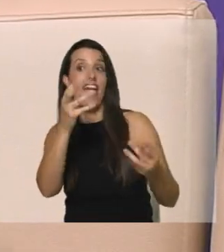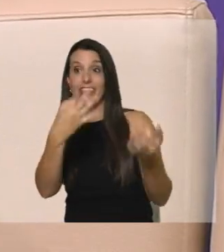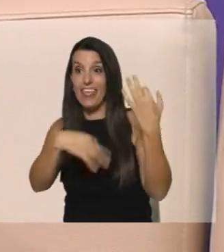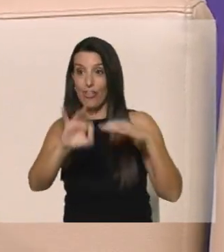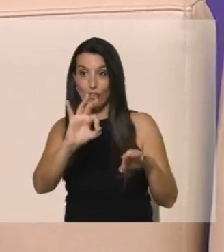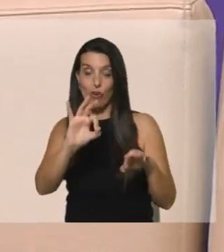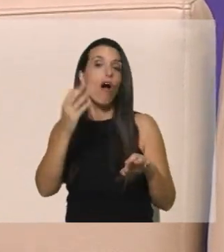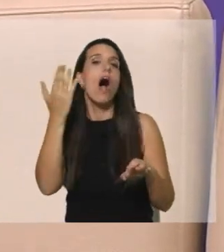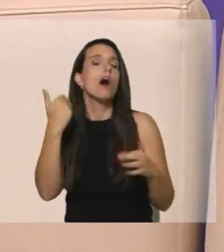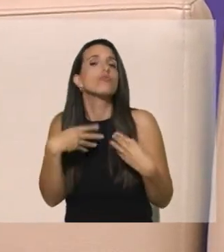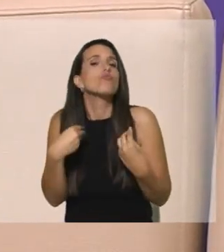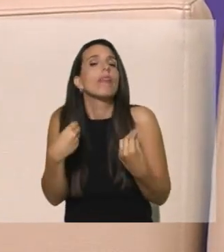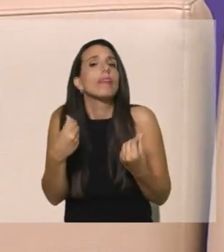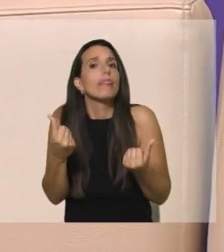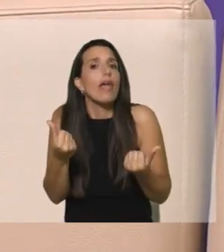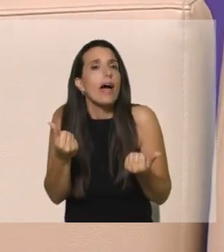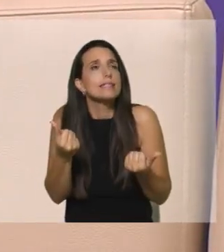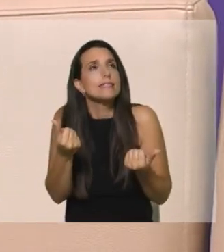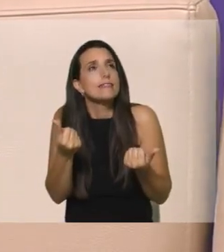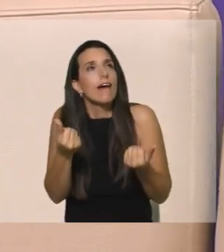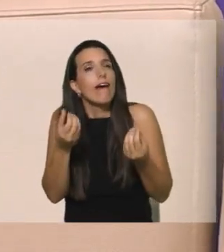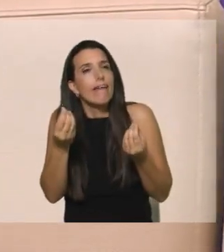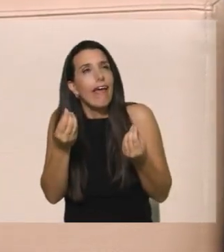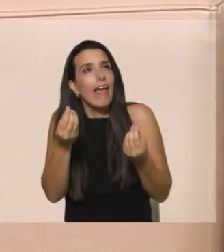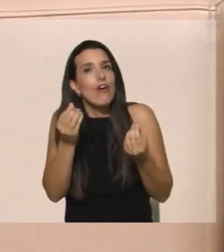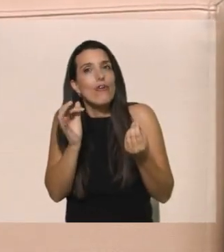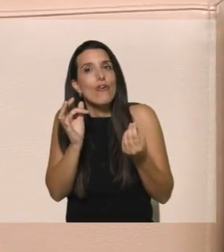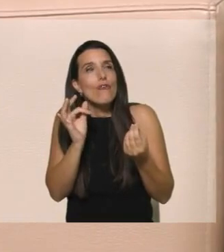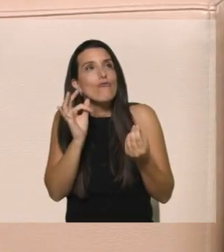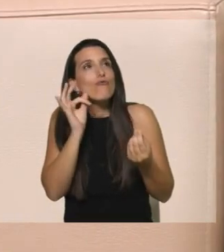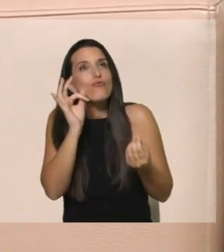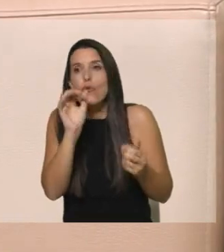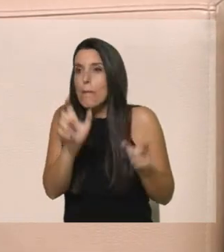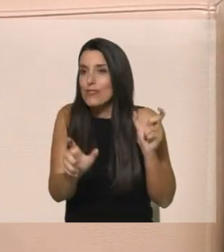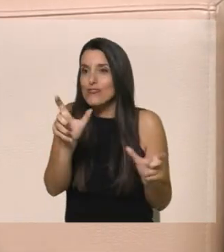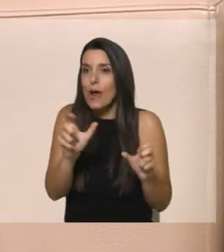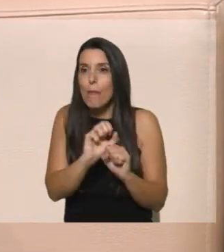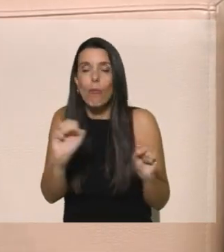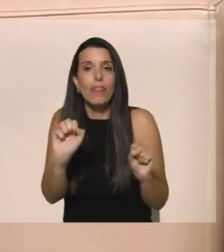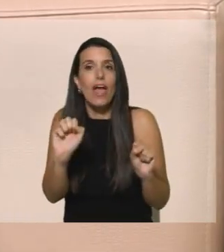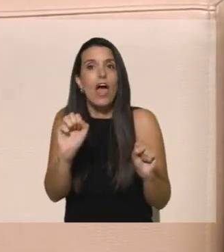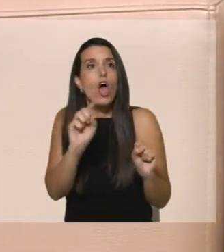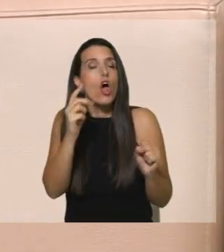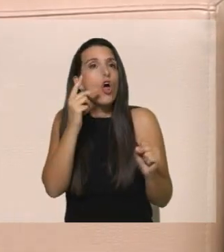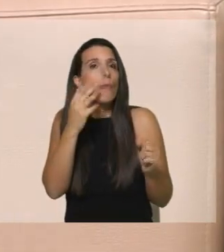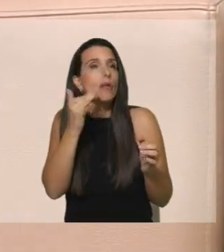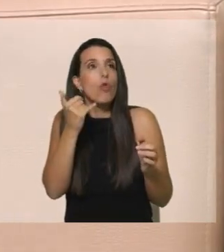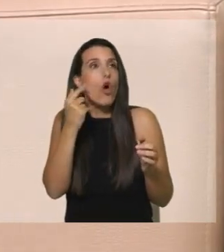¿te parecía que estaba previsto el hecho de que alguna persona pueda no ir, no ver?